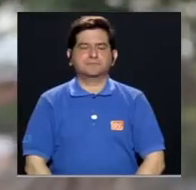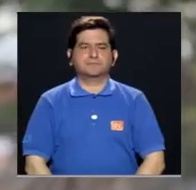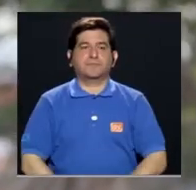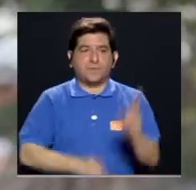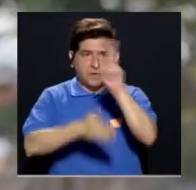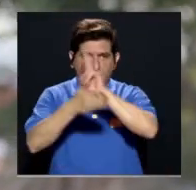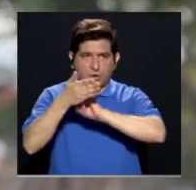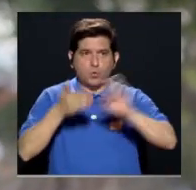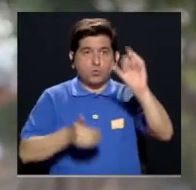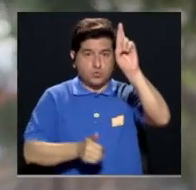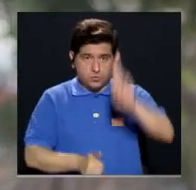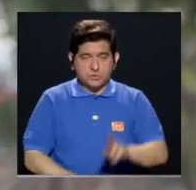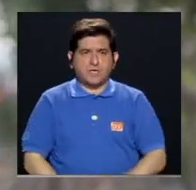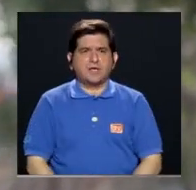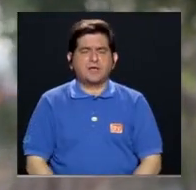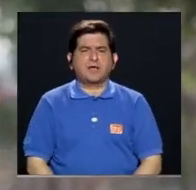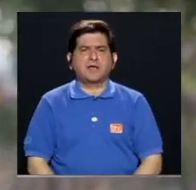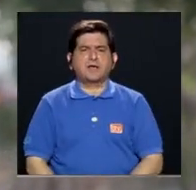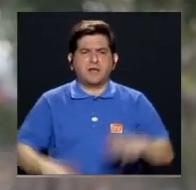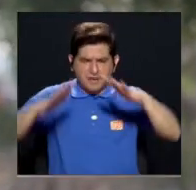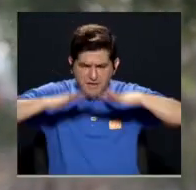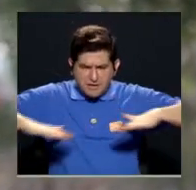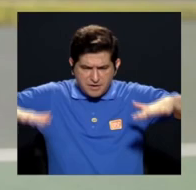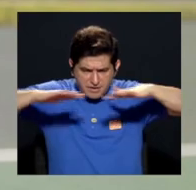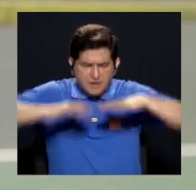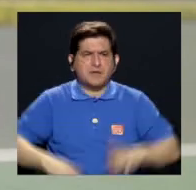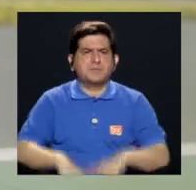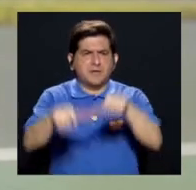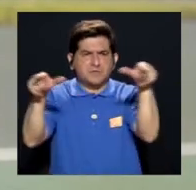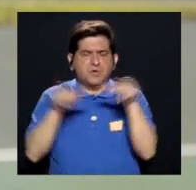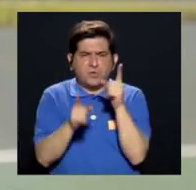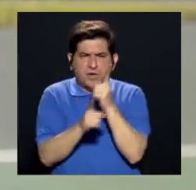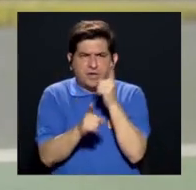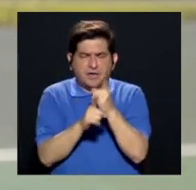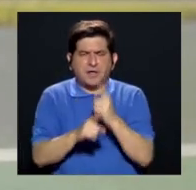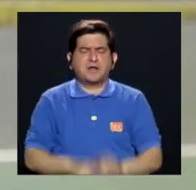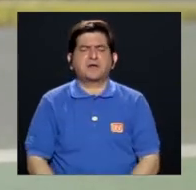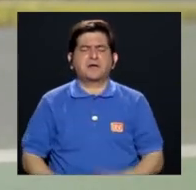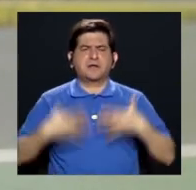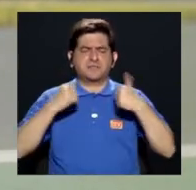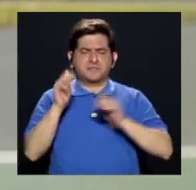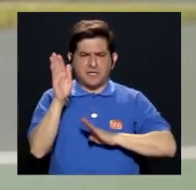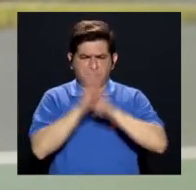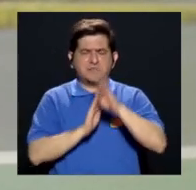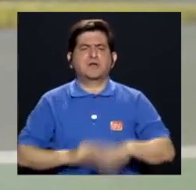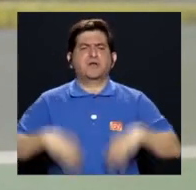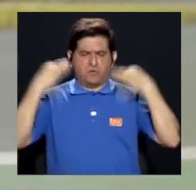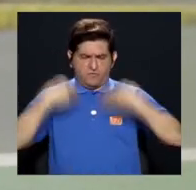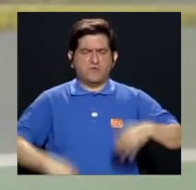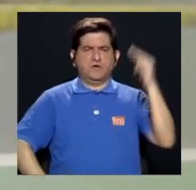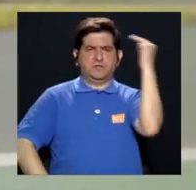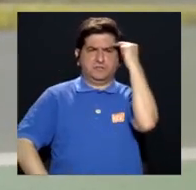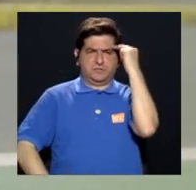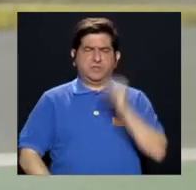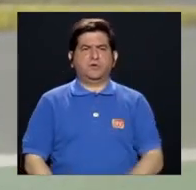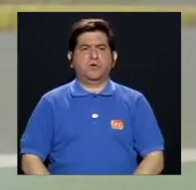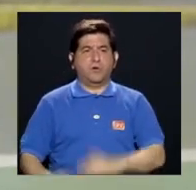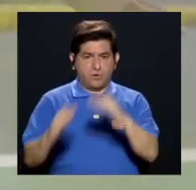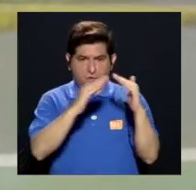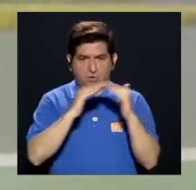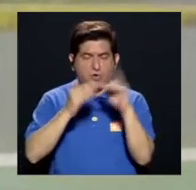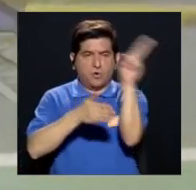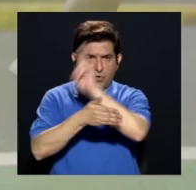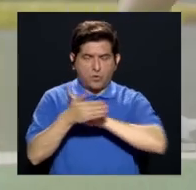La Universidad de Costa Rica busca que sus campus sean sitios aptos para un sano desarrollo físico y mental, tanto de la